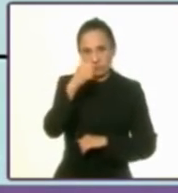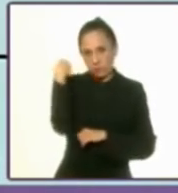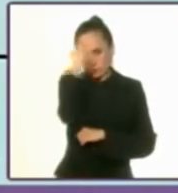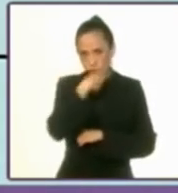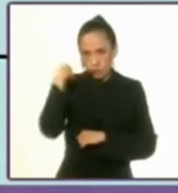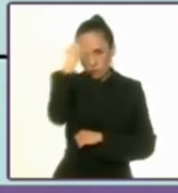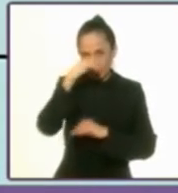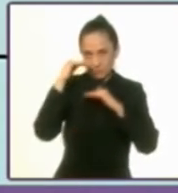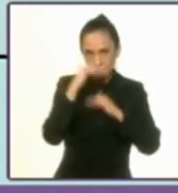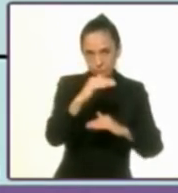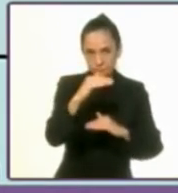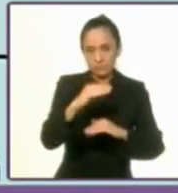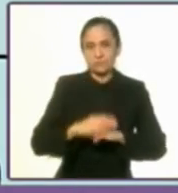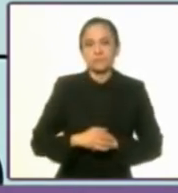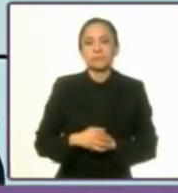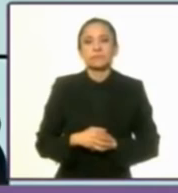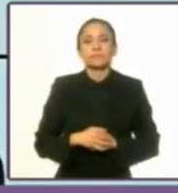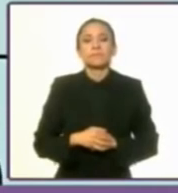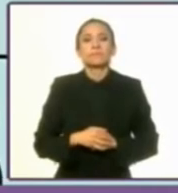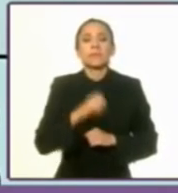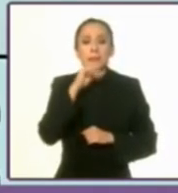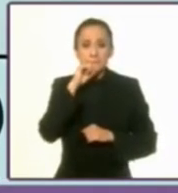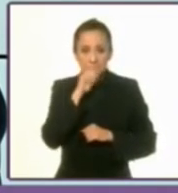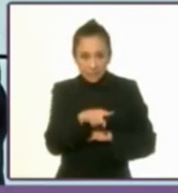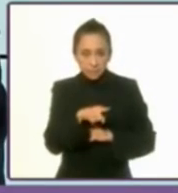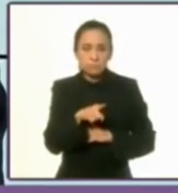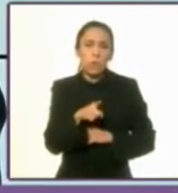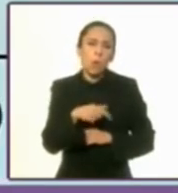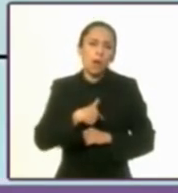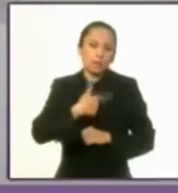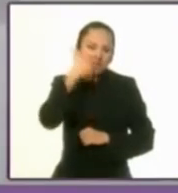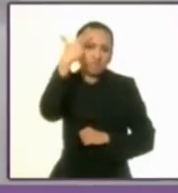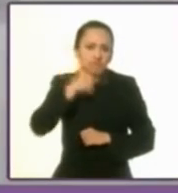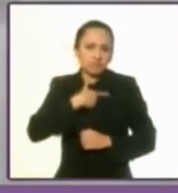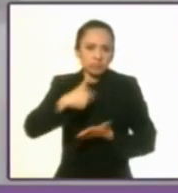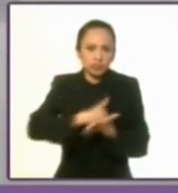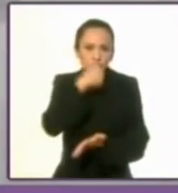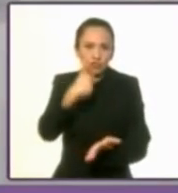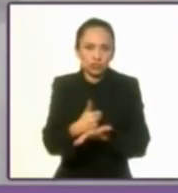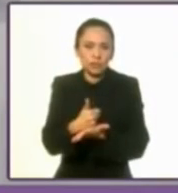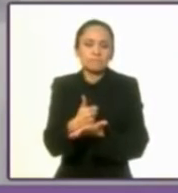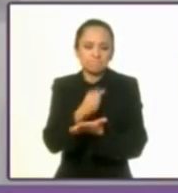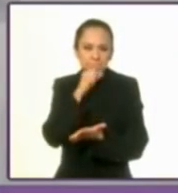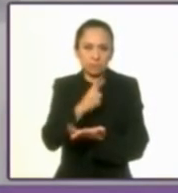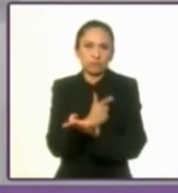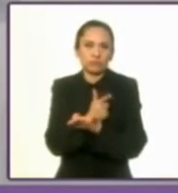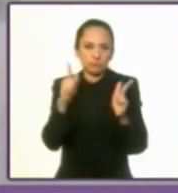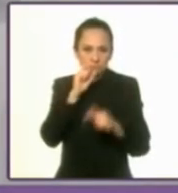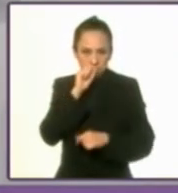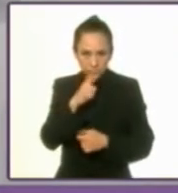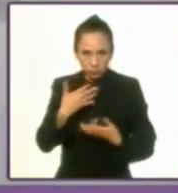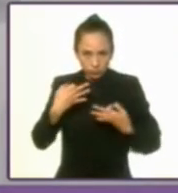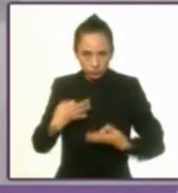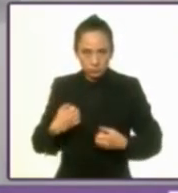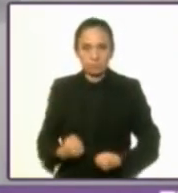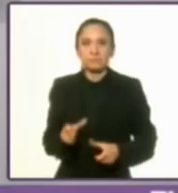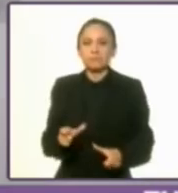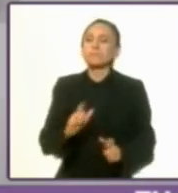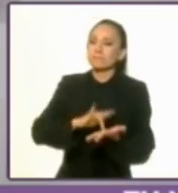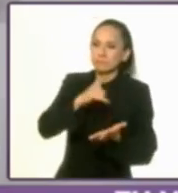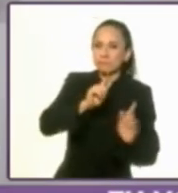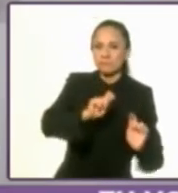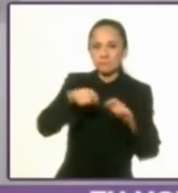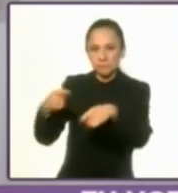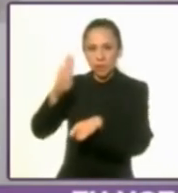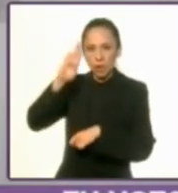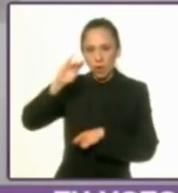y este y ciudad nocturna muchas gracias candidato marco rascón tiene el uso de la palabra mariana voy del